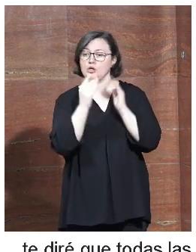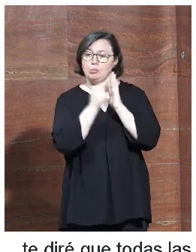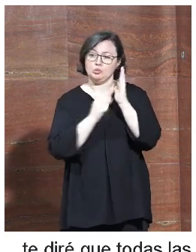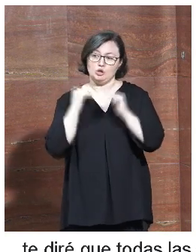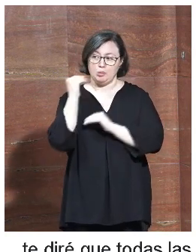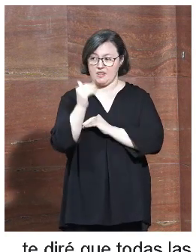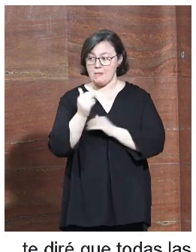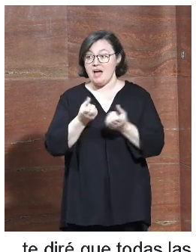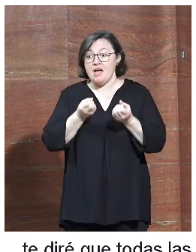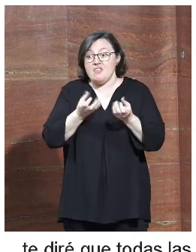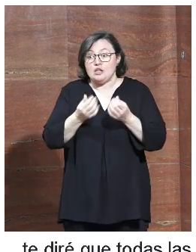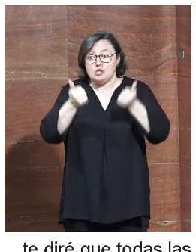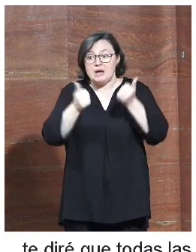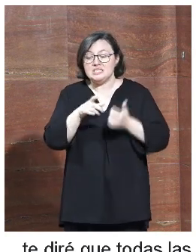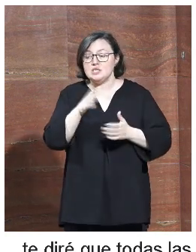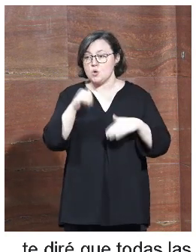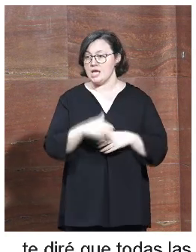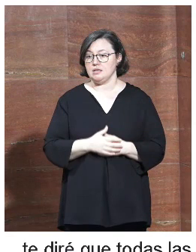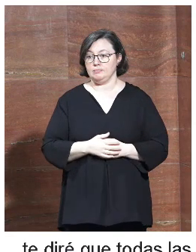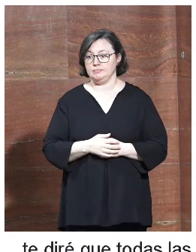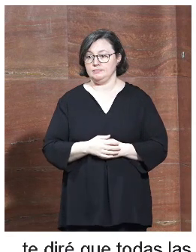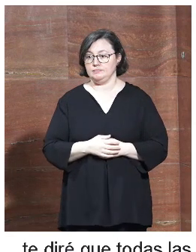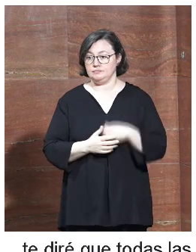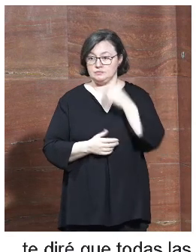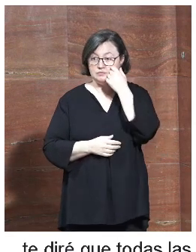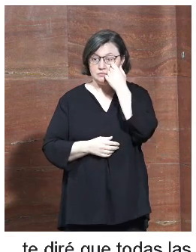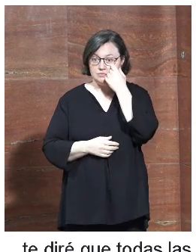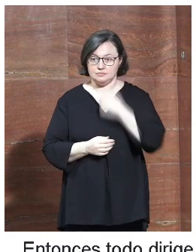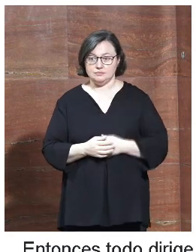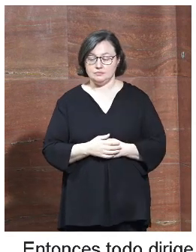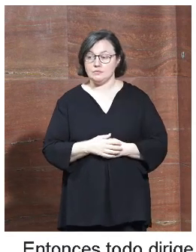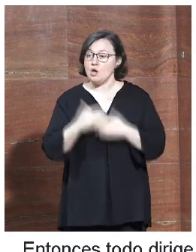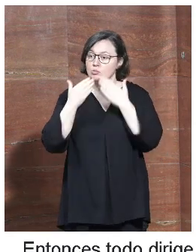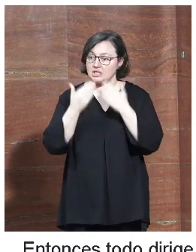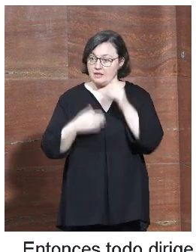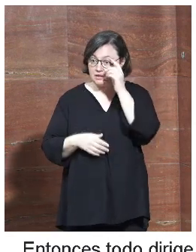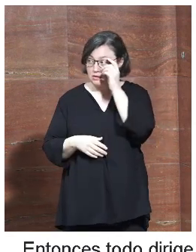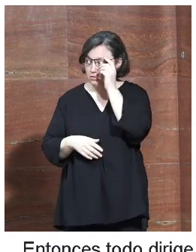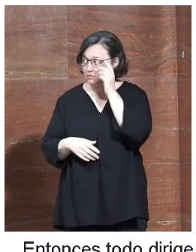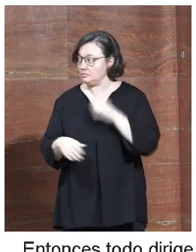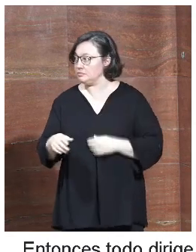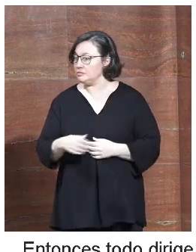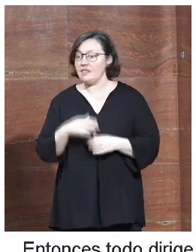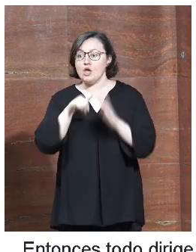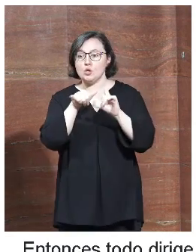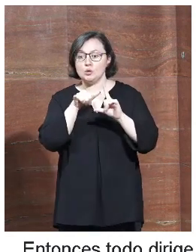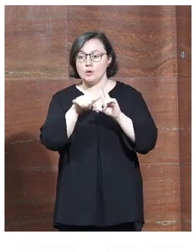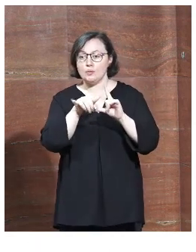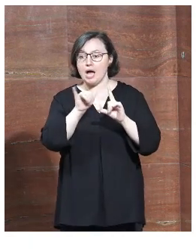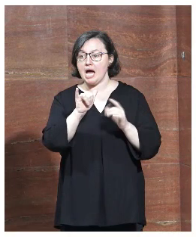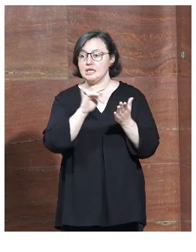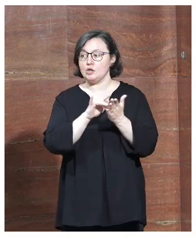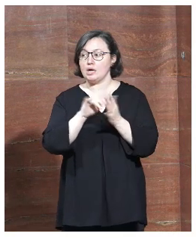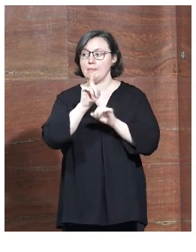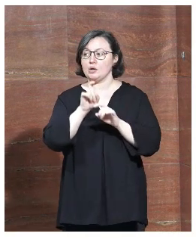Más dato concreto no te puedo dar. Vale. Muchas gracias. Tenemos 2 preguntas desde YouTube. La primera es